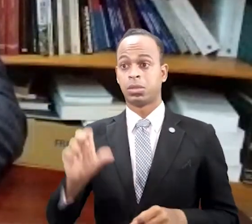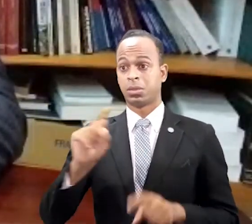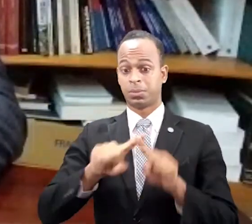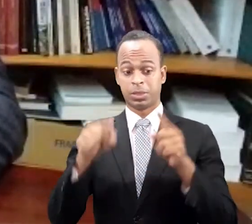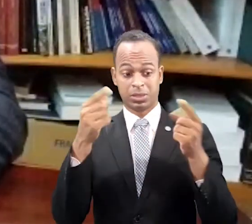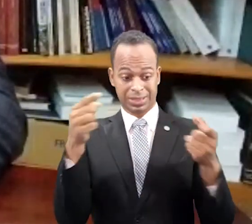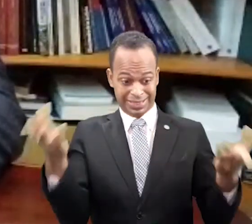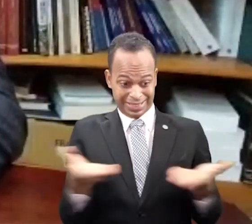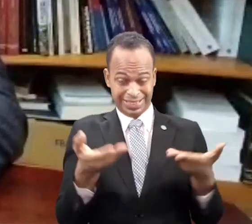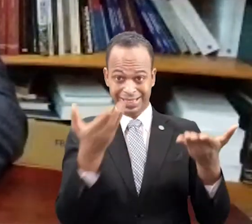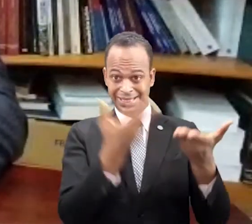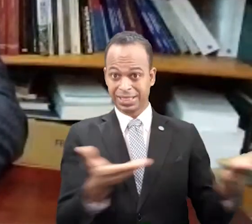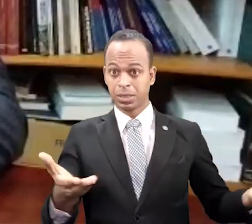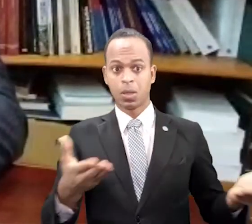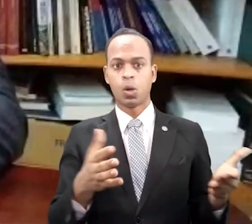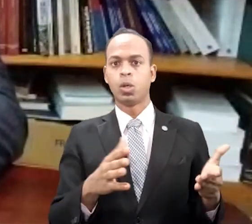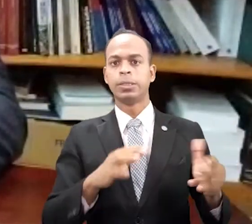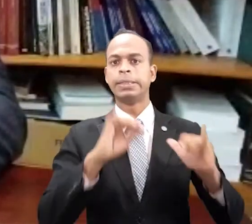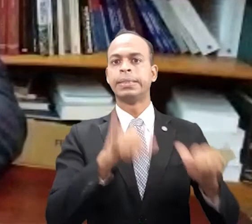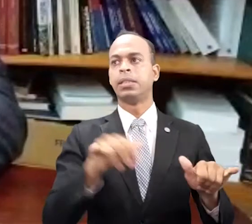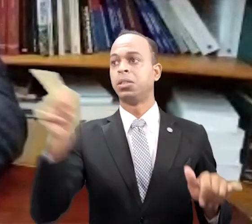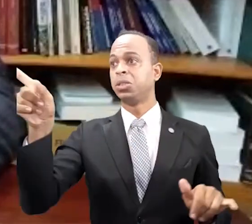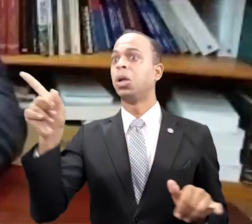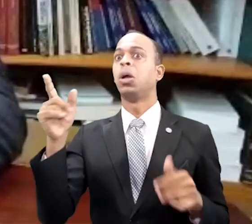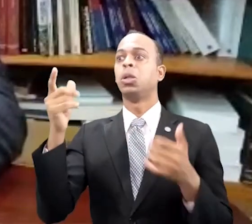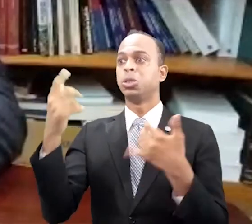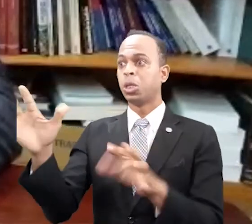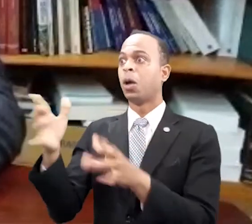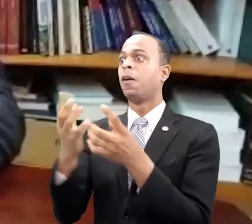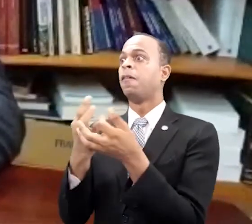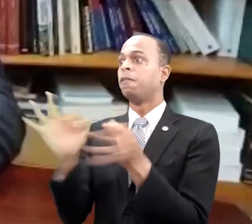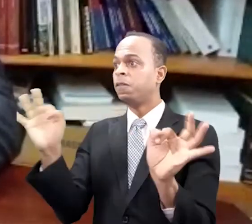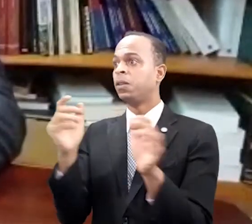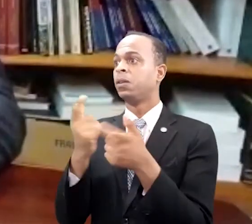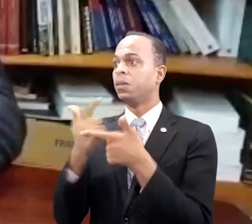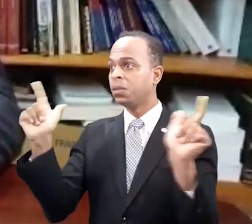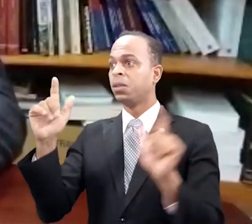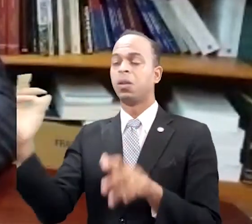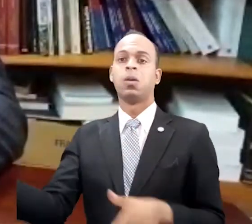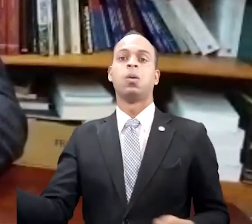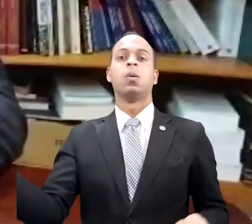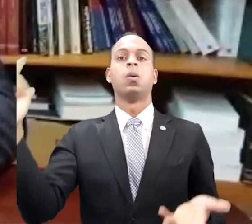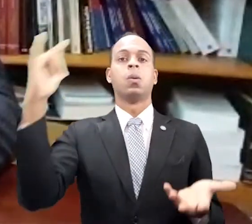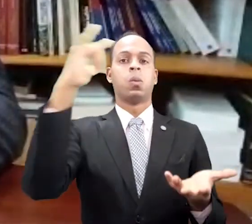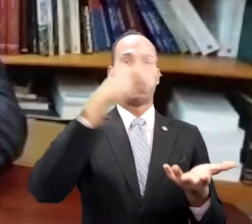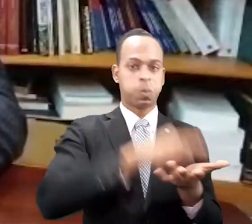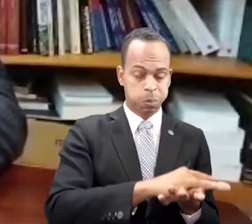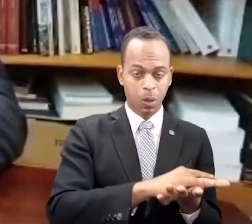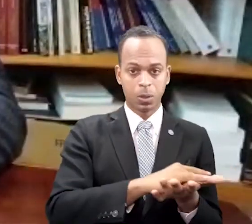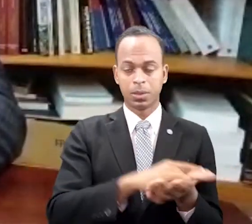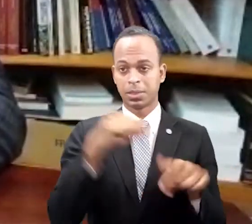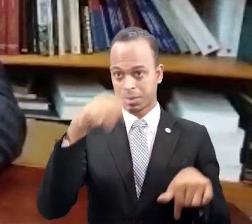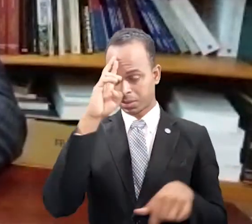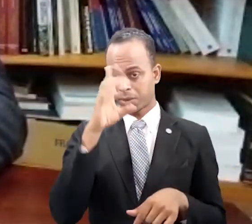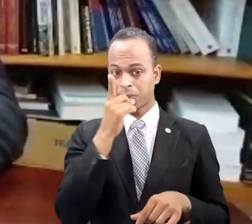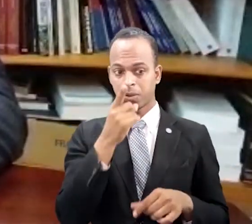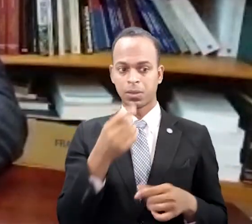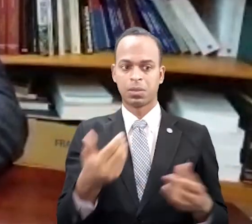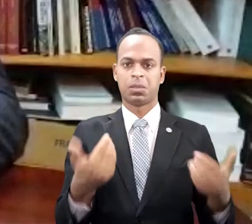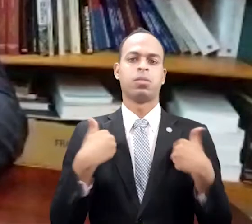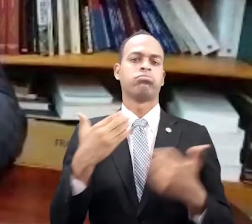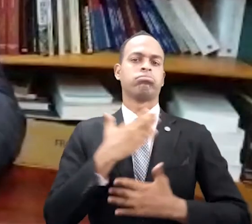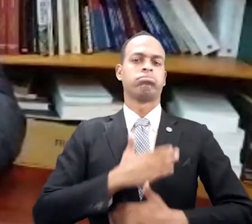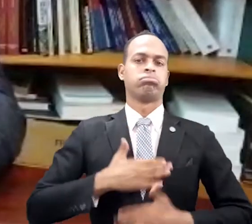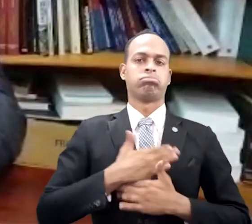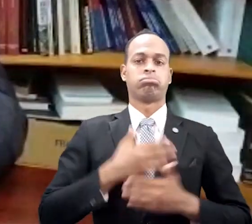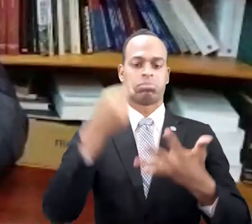los bienes no le eran tocados aquí. Y ese individuo venía a República Dominicana, cumplía 5 o 7 años,